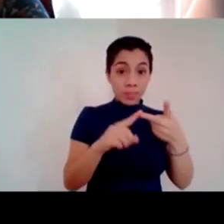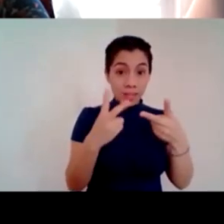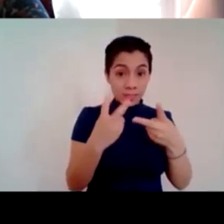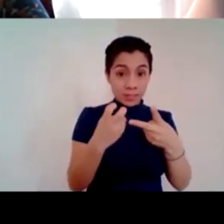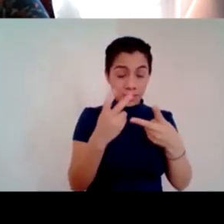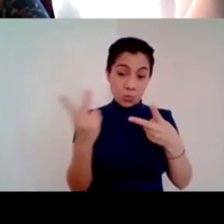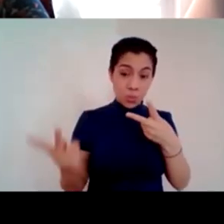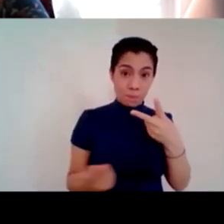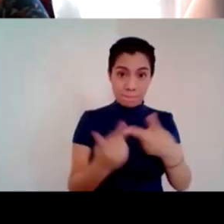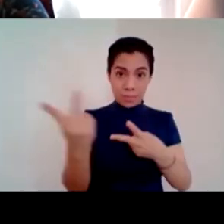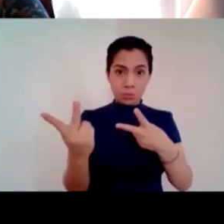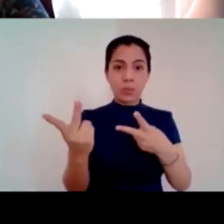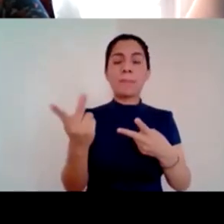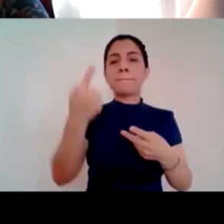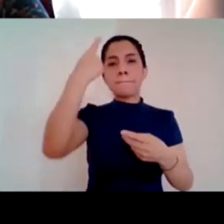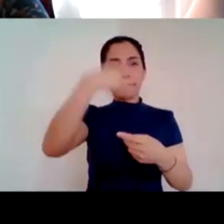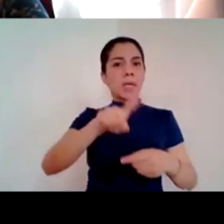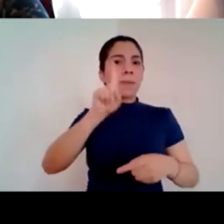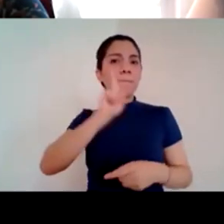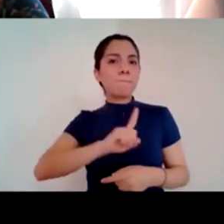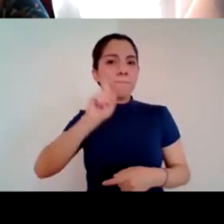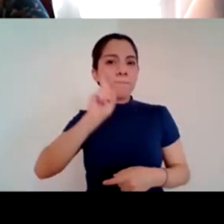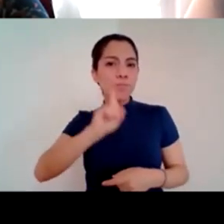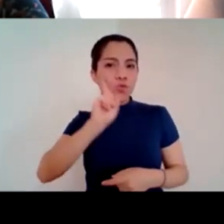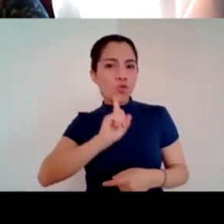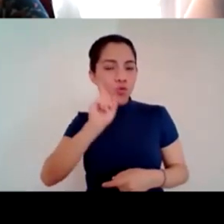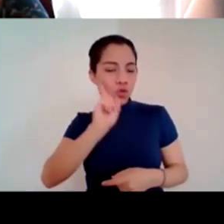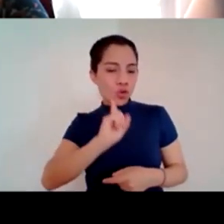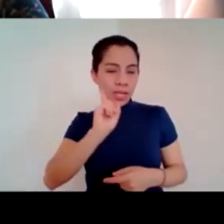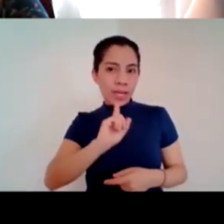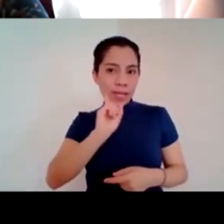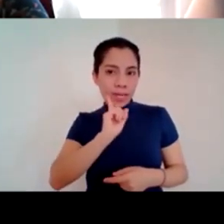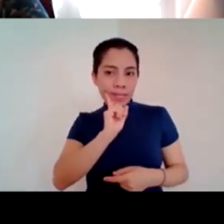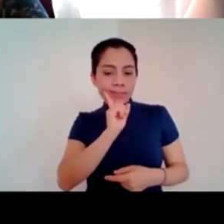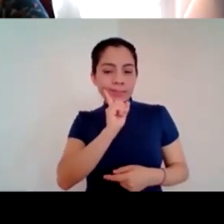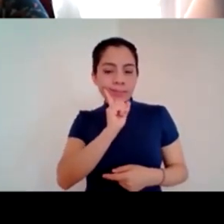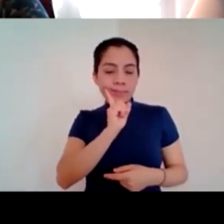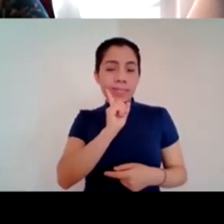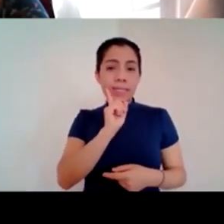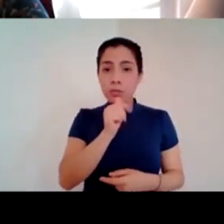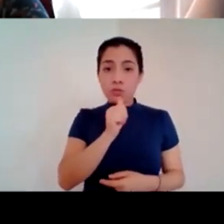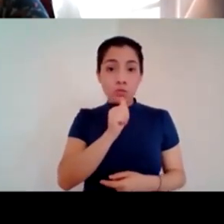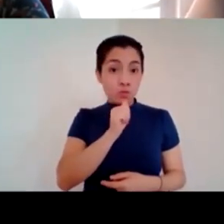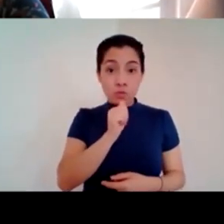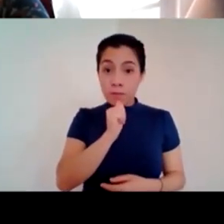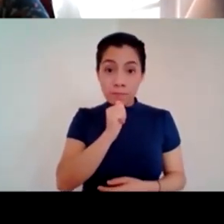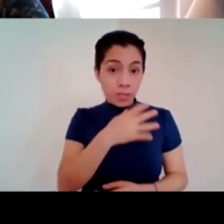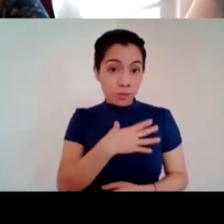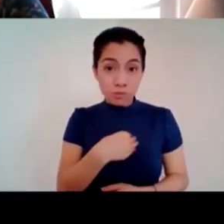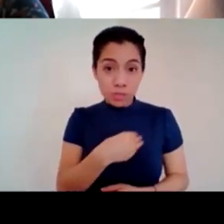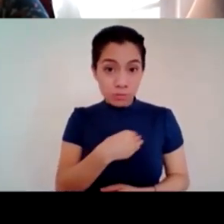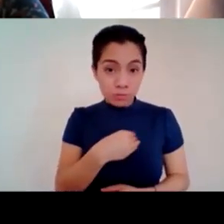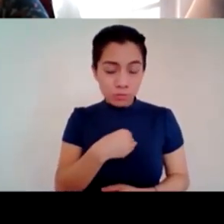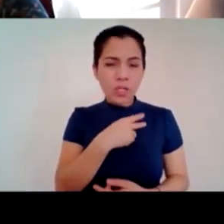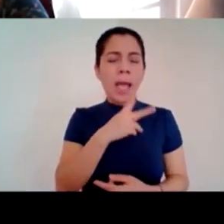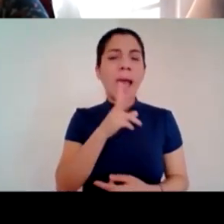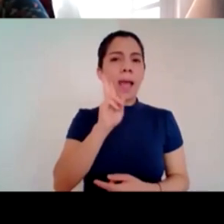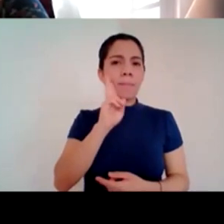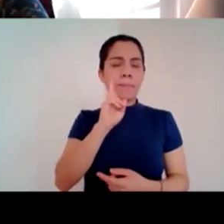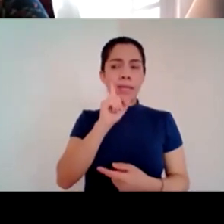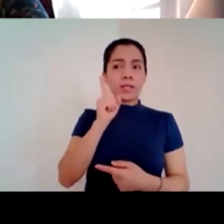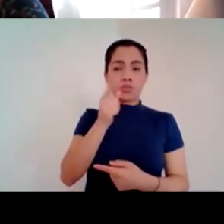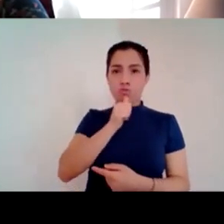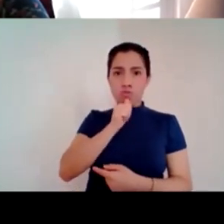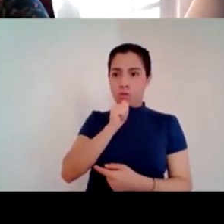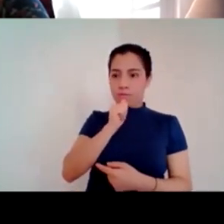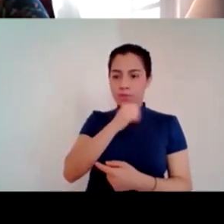son mamás reflexionen si de veras desean ser mamás y si no quieren ser mamás defiendan su